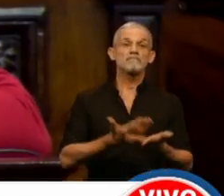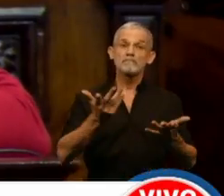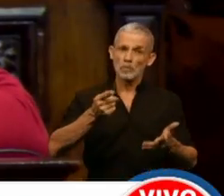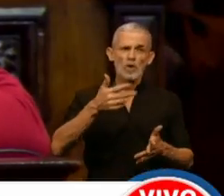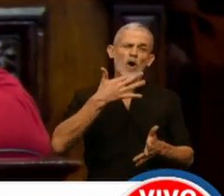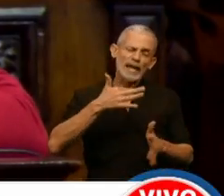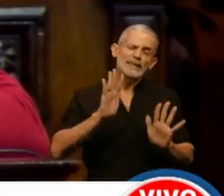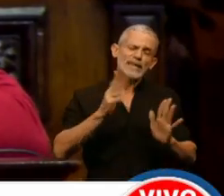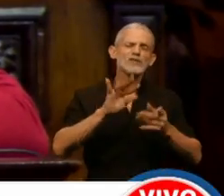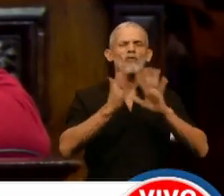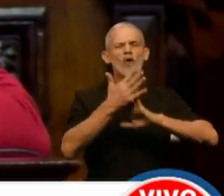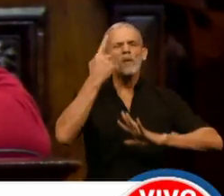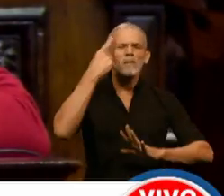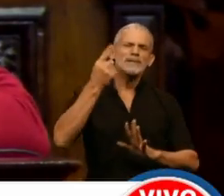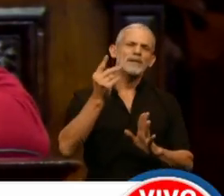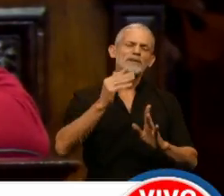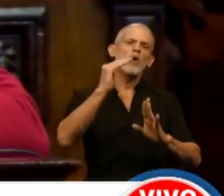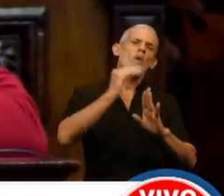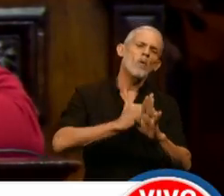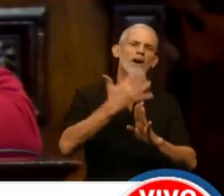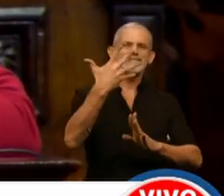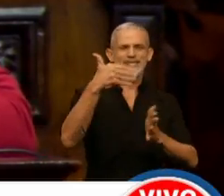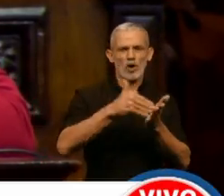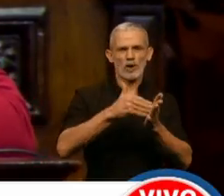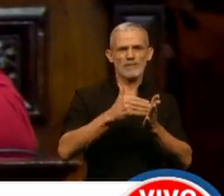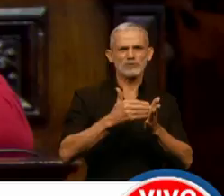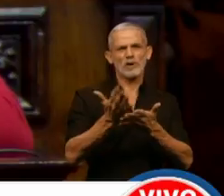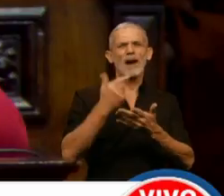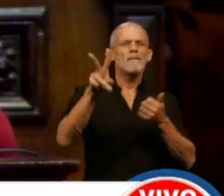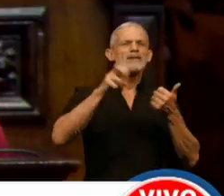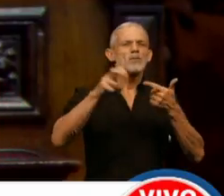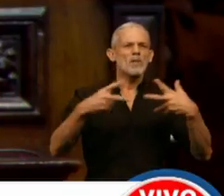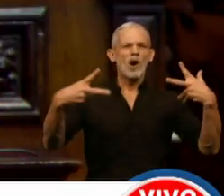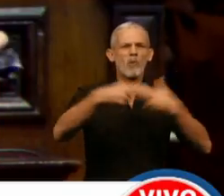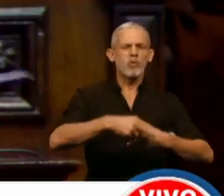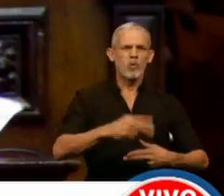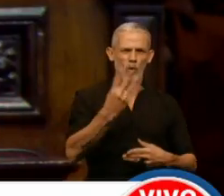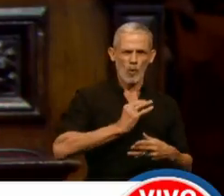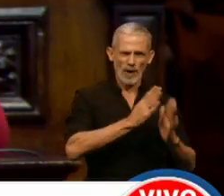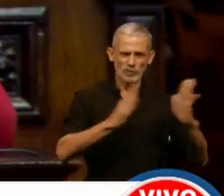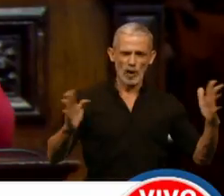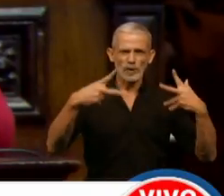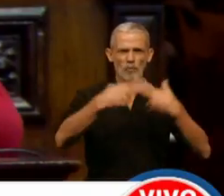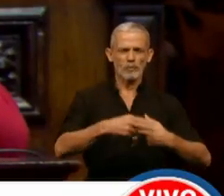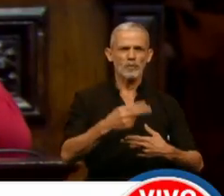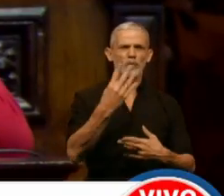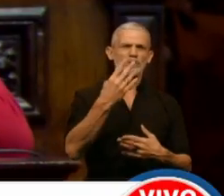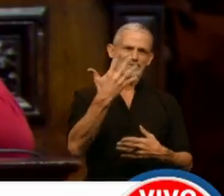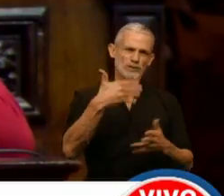entiendo igual en una lógica que bajo 5 millones de beneficios de pensiones en esos 4 años también